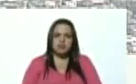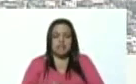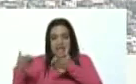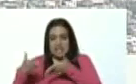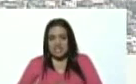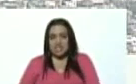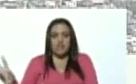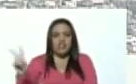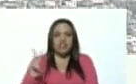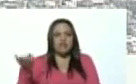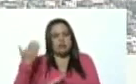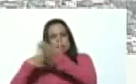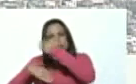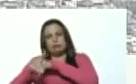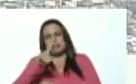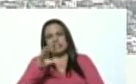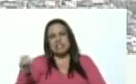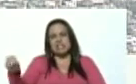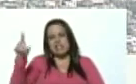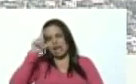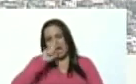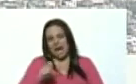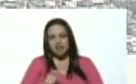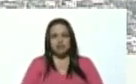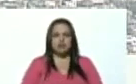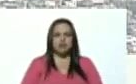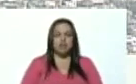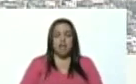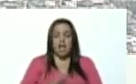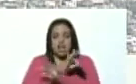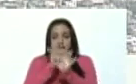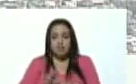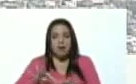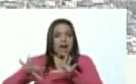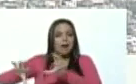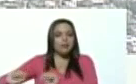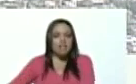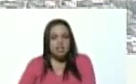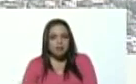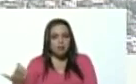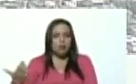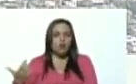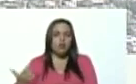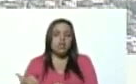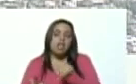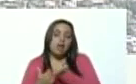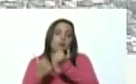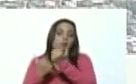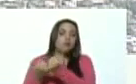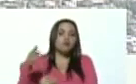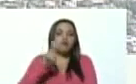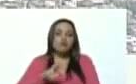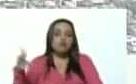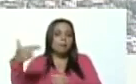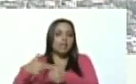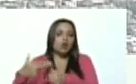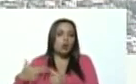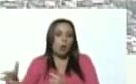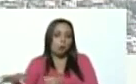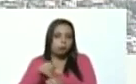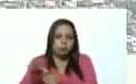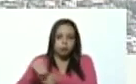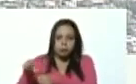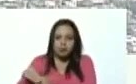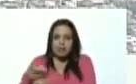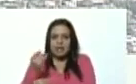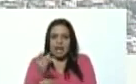en Venezuela hace 100 años al calor del capitalismo rentista petrolero, de la dependencia petrolera que generó con mucha